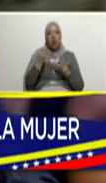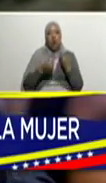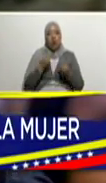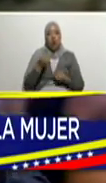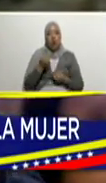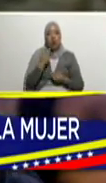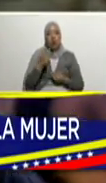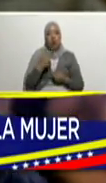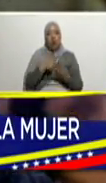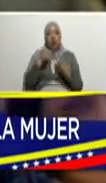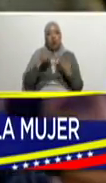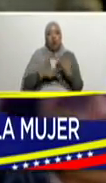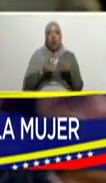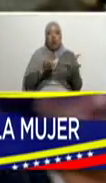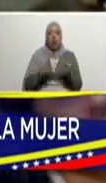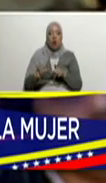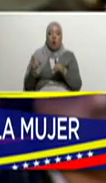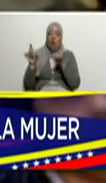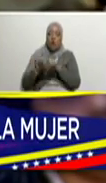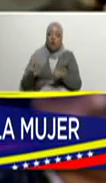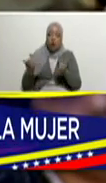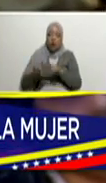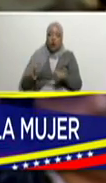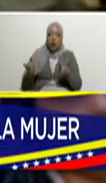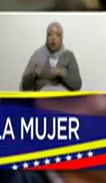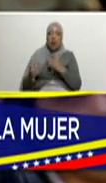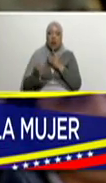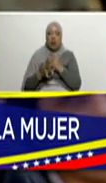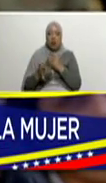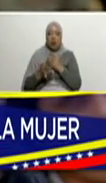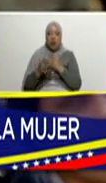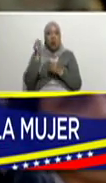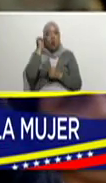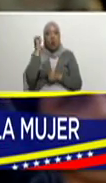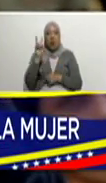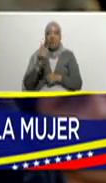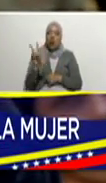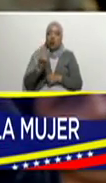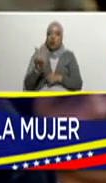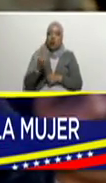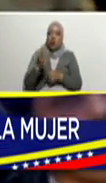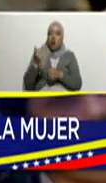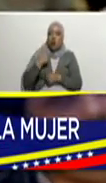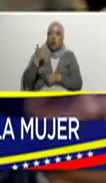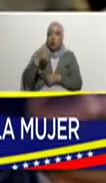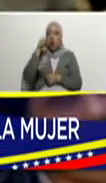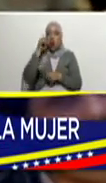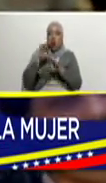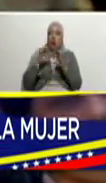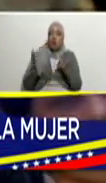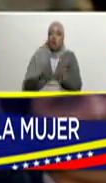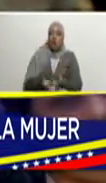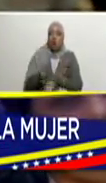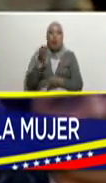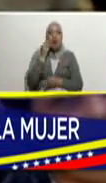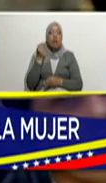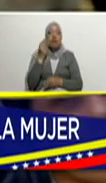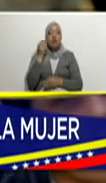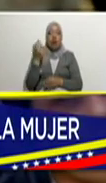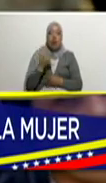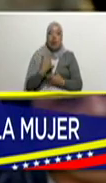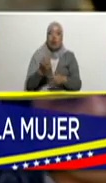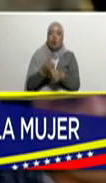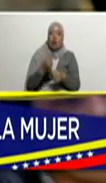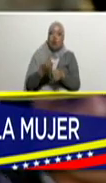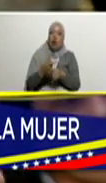en lo digital las plataformas listas para la formación técnica en el territorio venezolano y en cualquier parte del mundo. Tenemos una experiencia